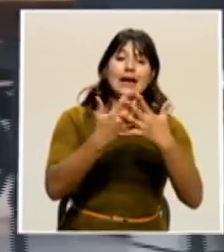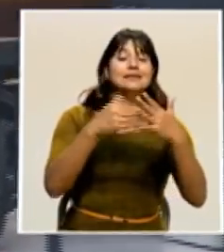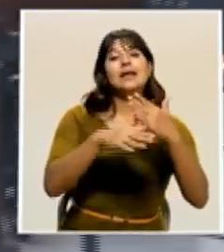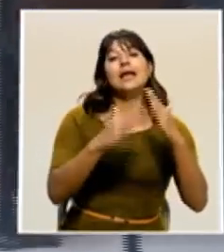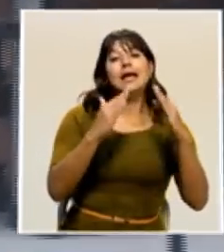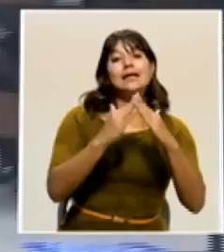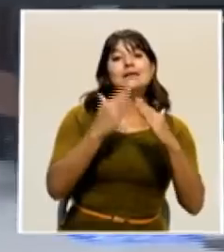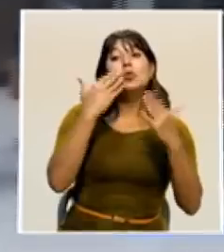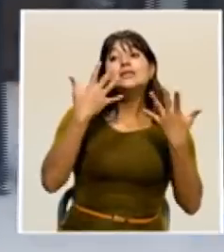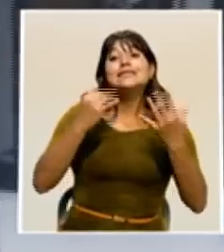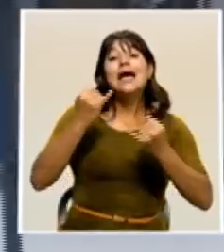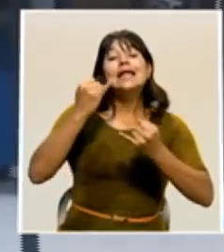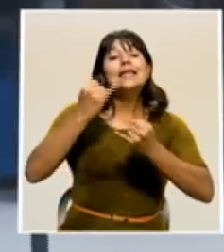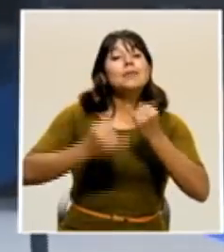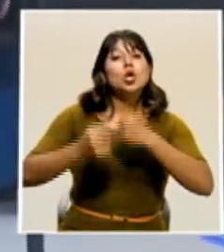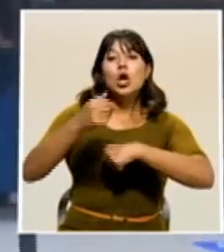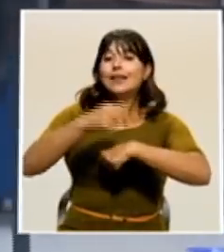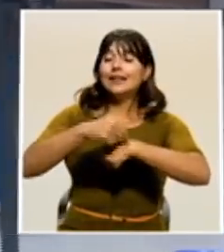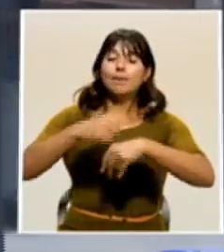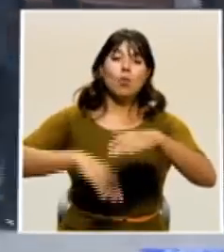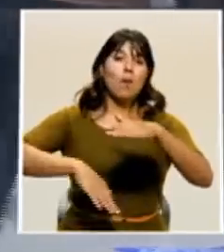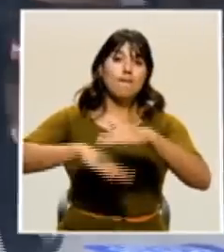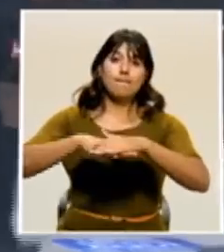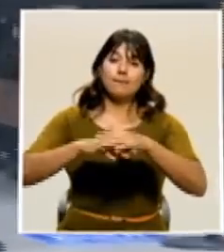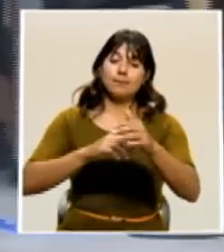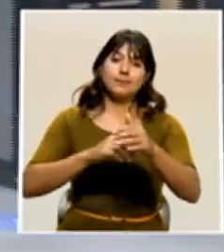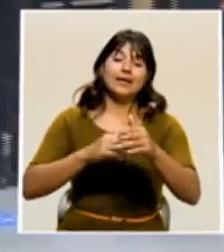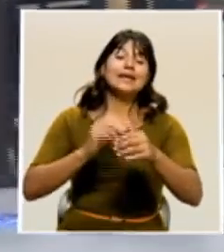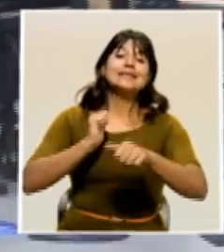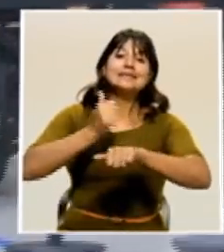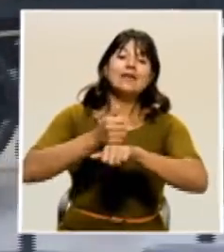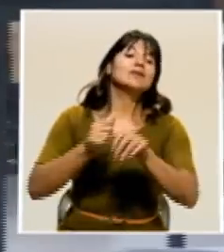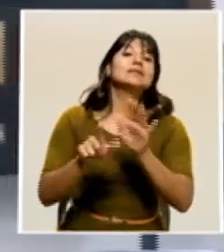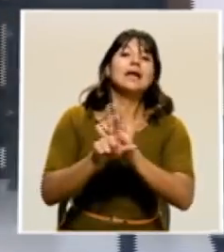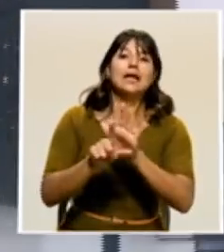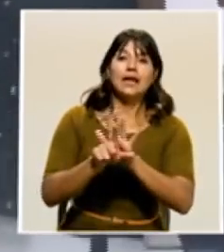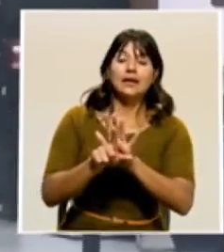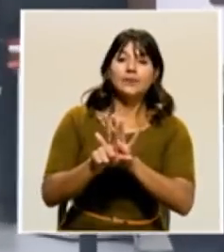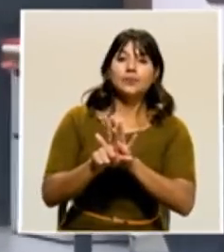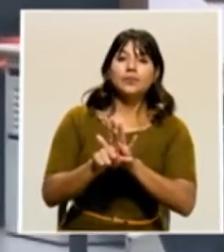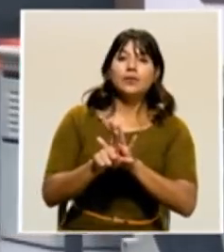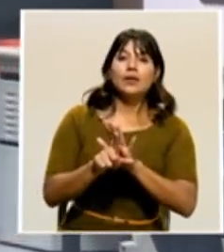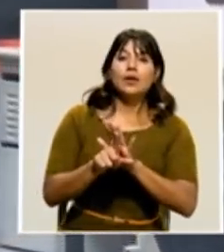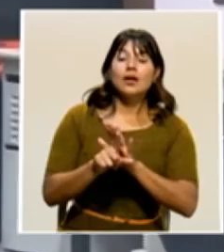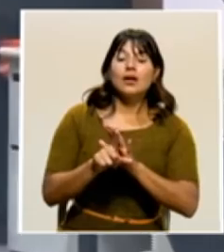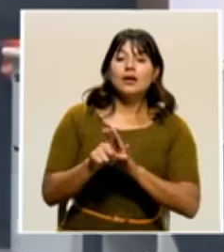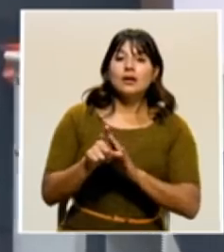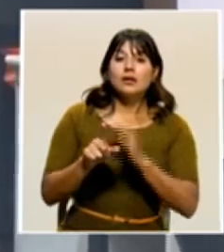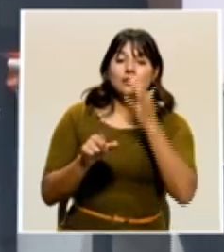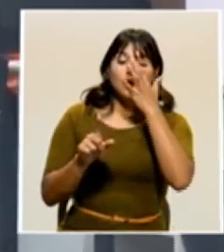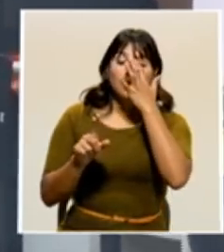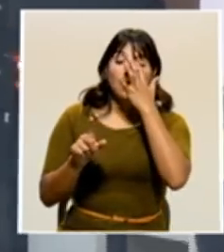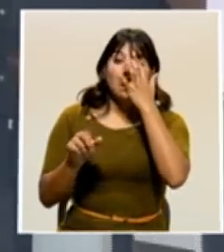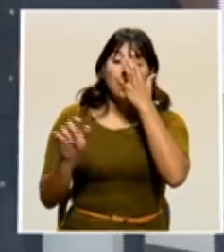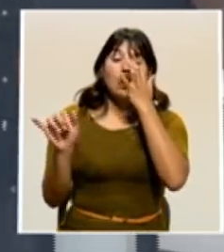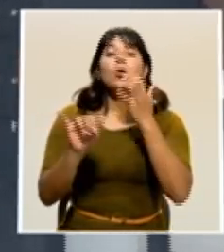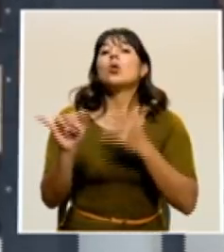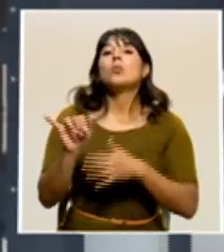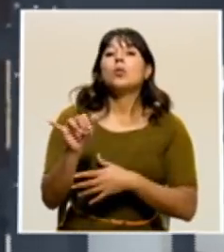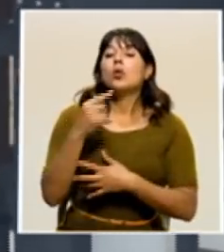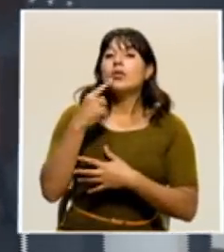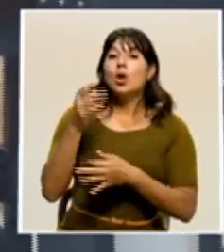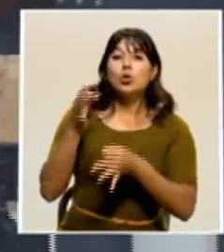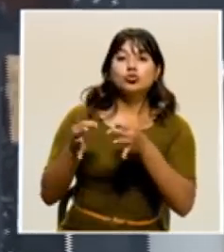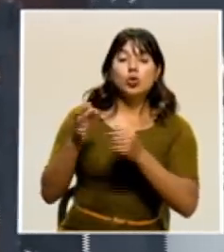esta en la etapa preparatoria de la investigación. Los peligros procesales persisten, según la Fiscalía, tal como lo hizo ver al juzgado penal,